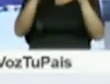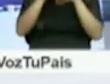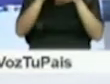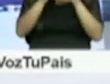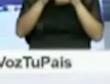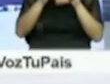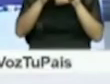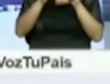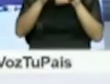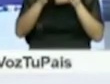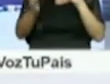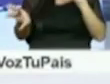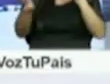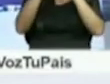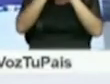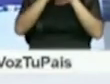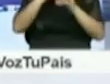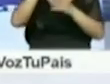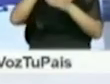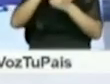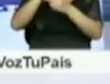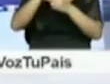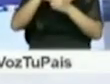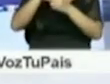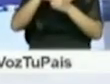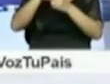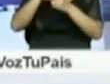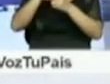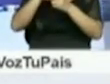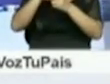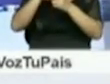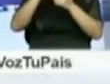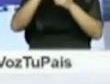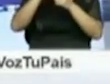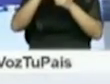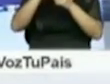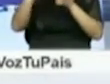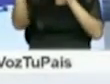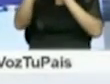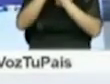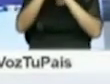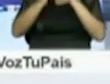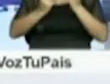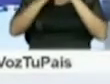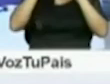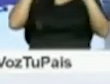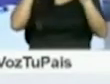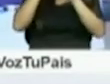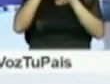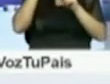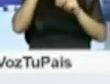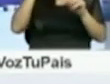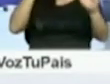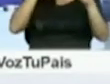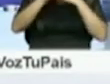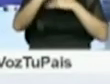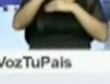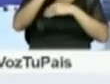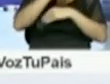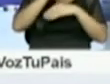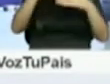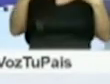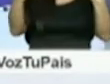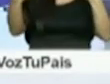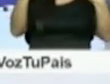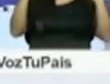minutos nos conectaremos vía satélite directamente, en vivo y en directo, con Loja en la inauguración